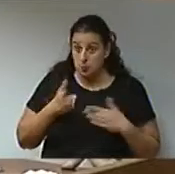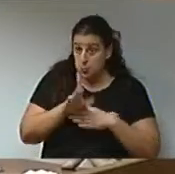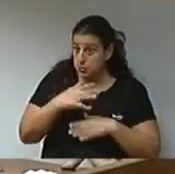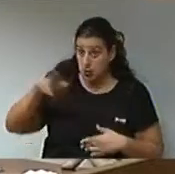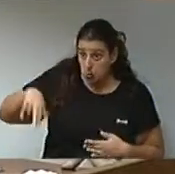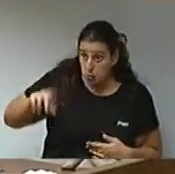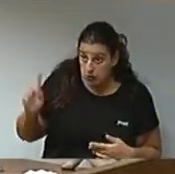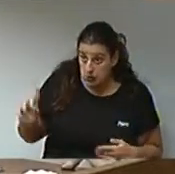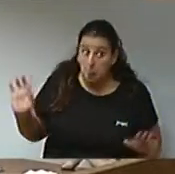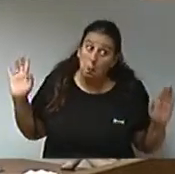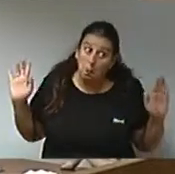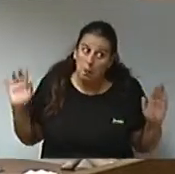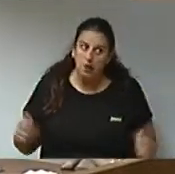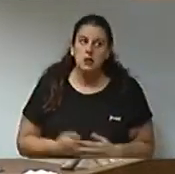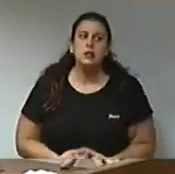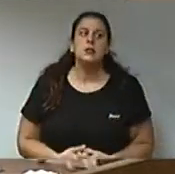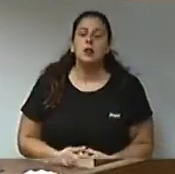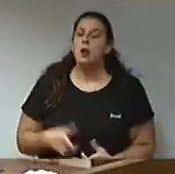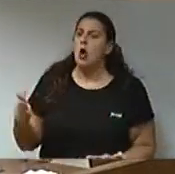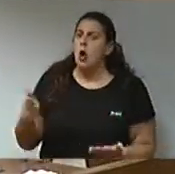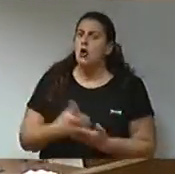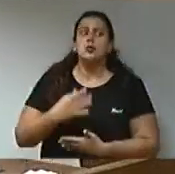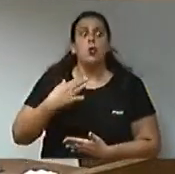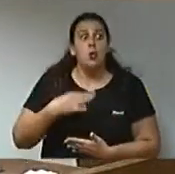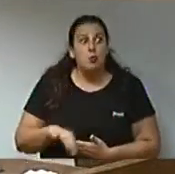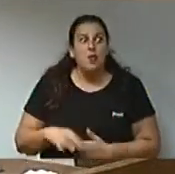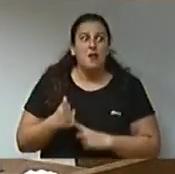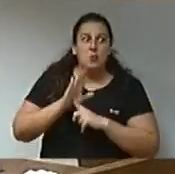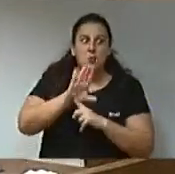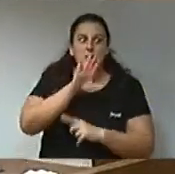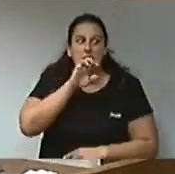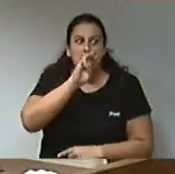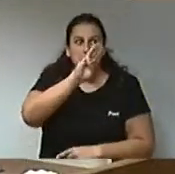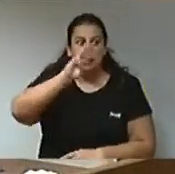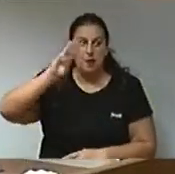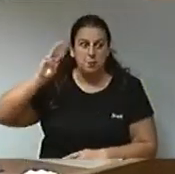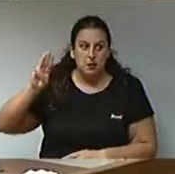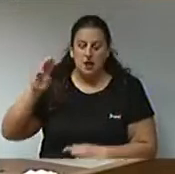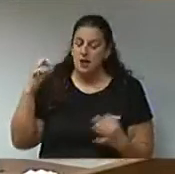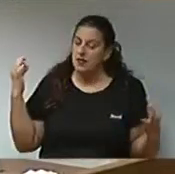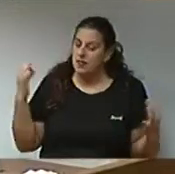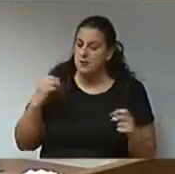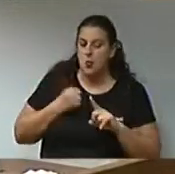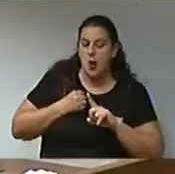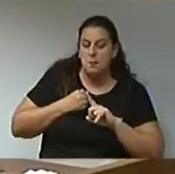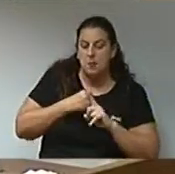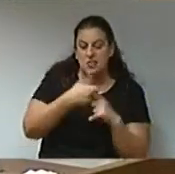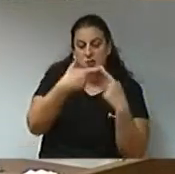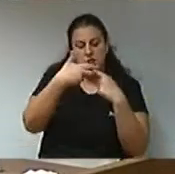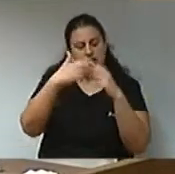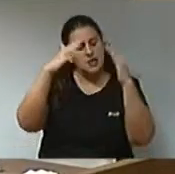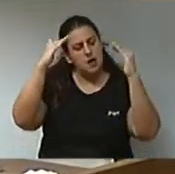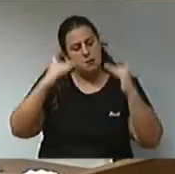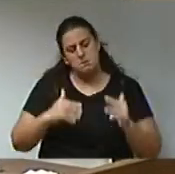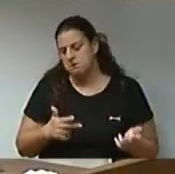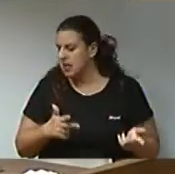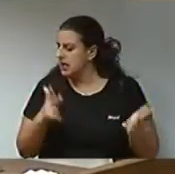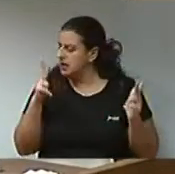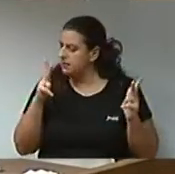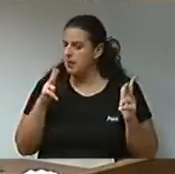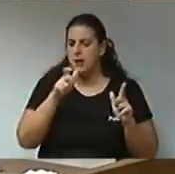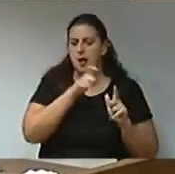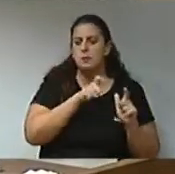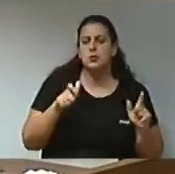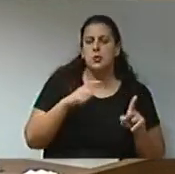es? Todo esto es posible y es lo que proponemos nosotros. Hay que aliviar la presión fiscal sobre las rentas bajas y medias. Hay